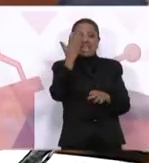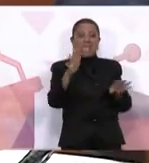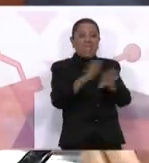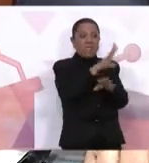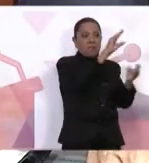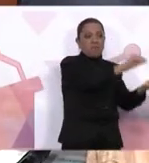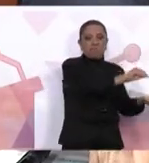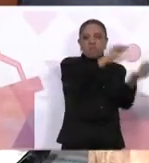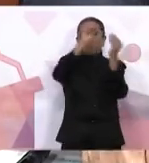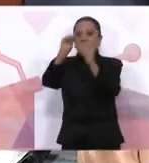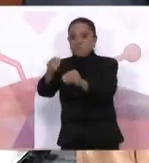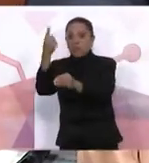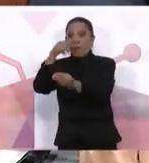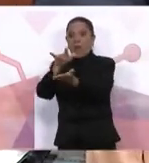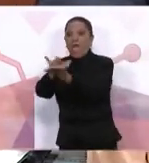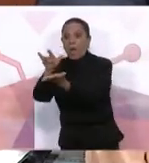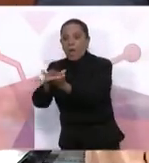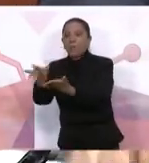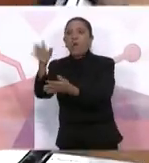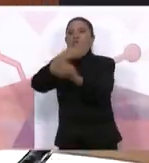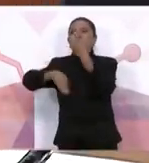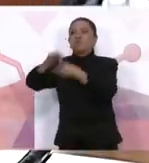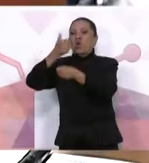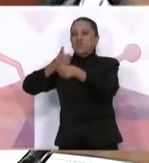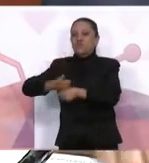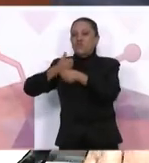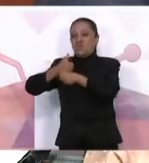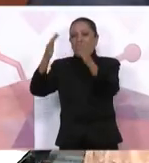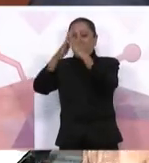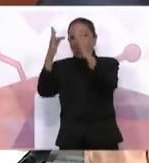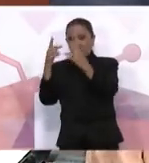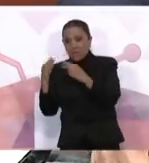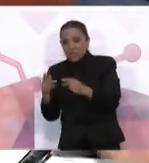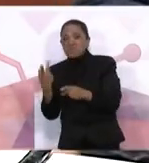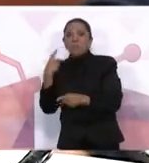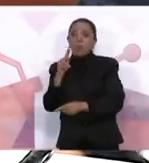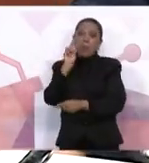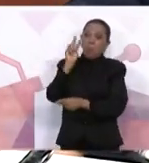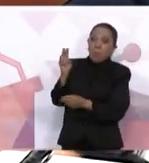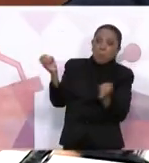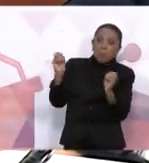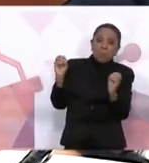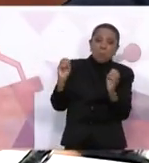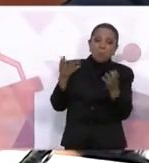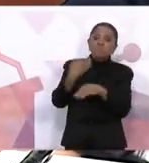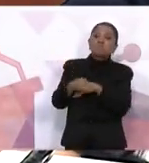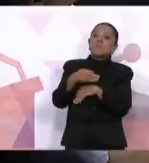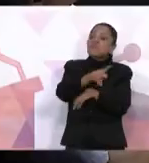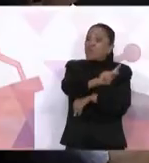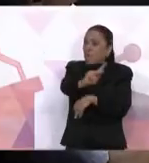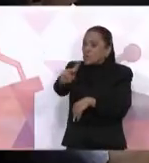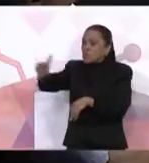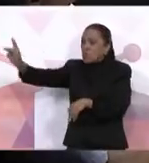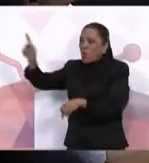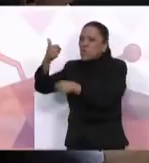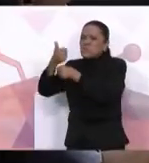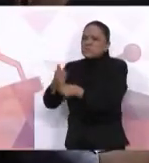aplicando correctamente mientras que los damnificados están una situación muy difícil